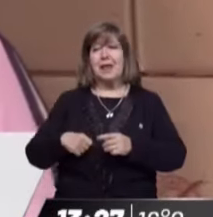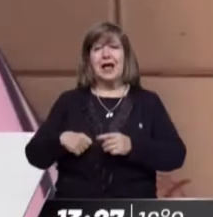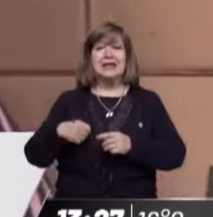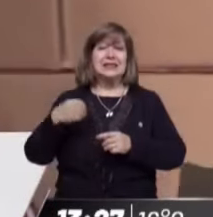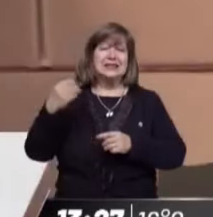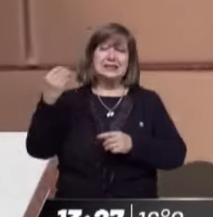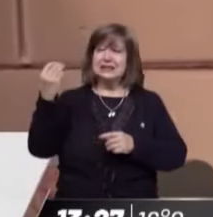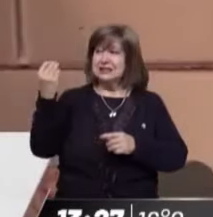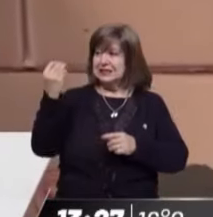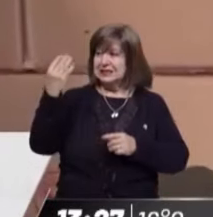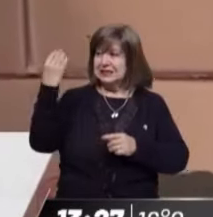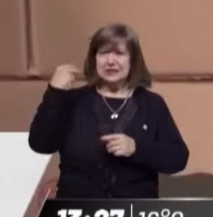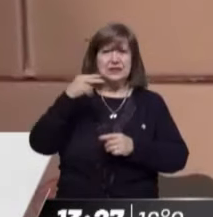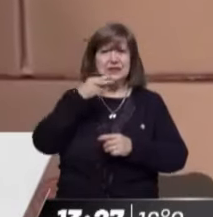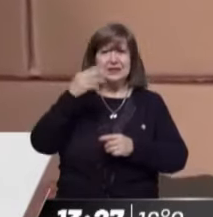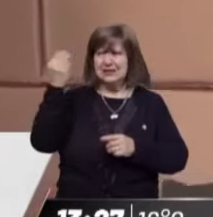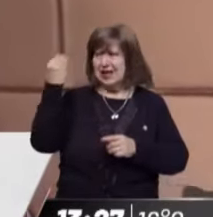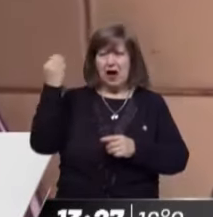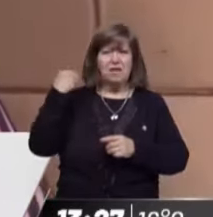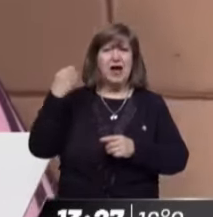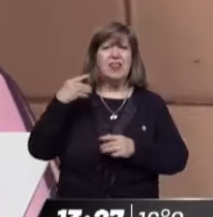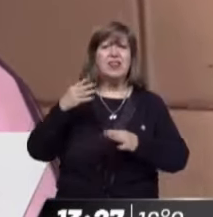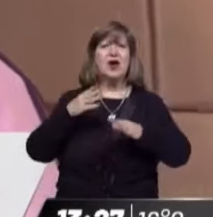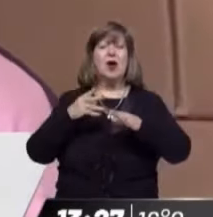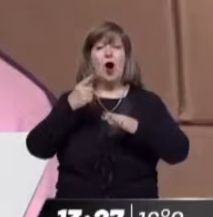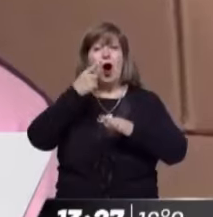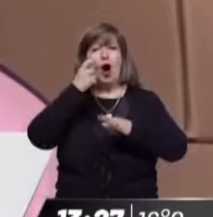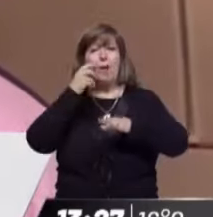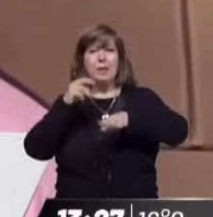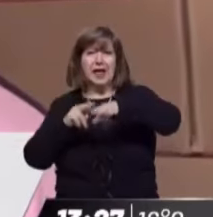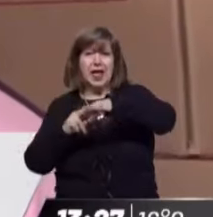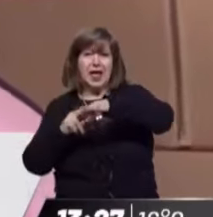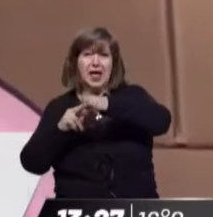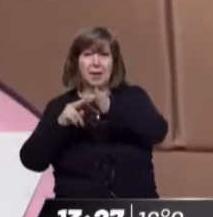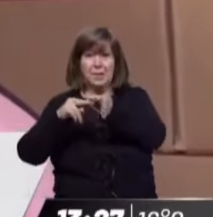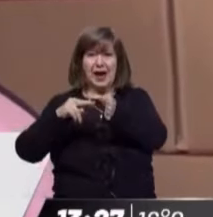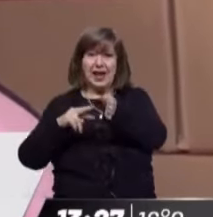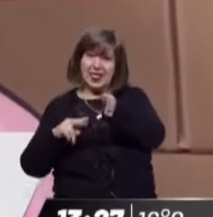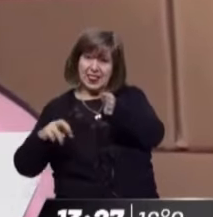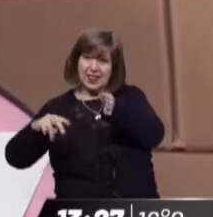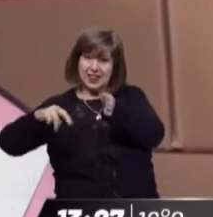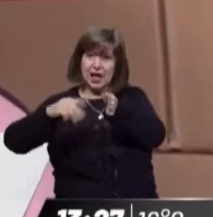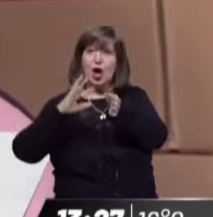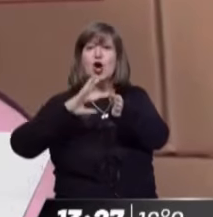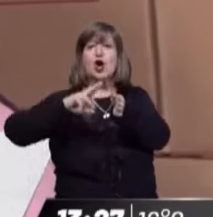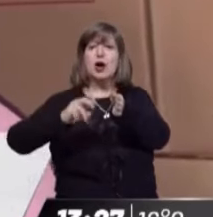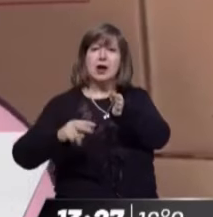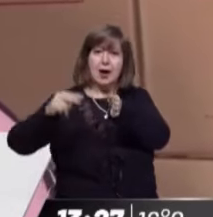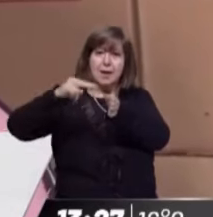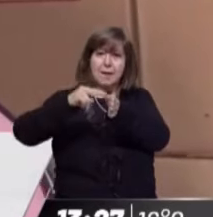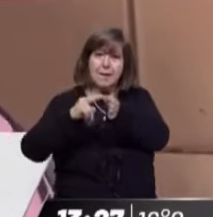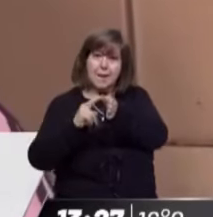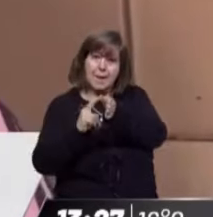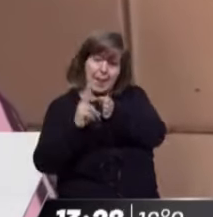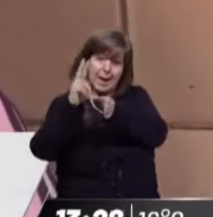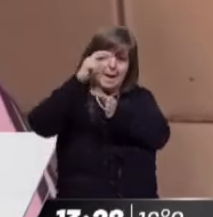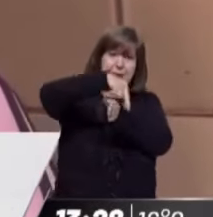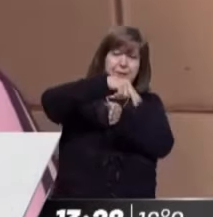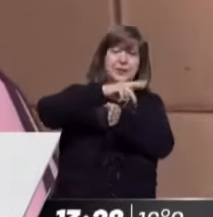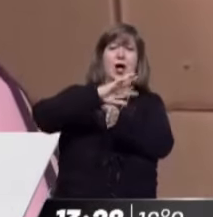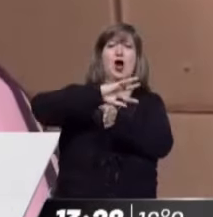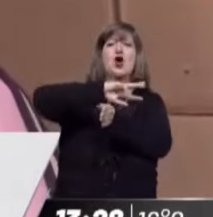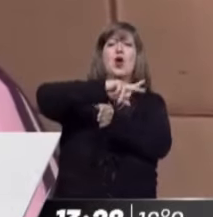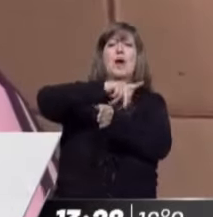robo pero para nosotros mucho el sacrificio enorme que se hace para tener